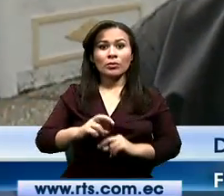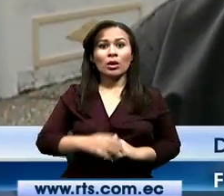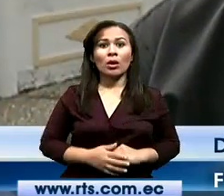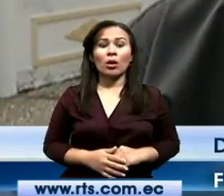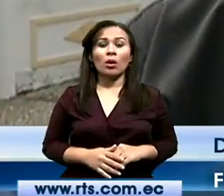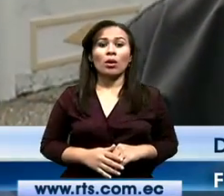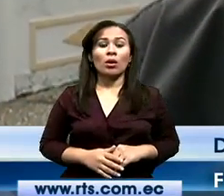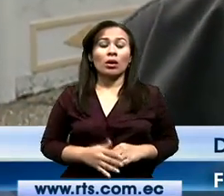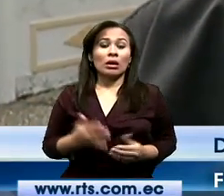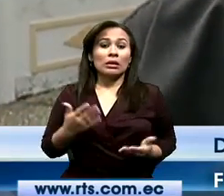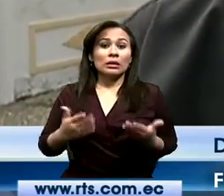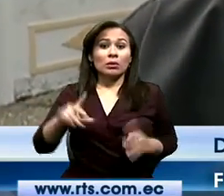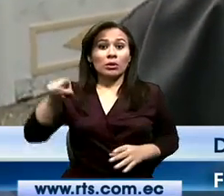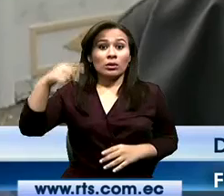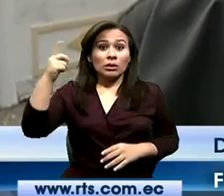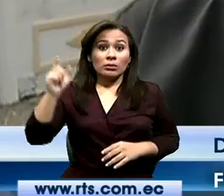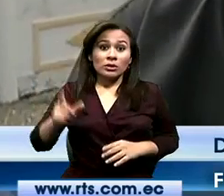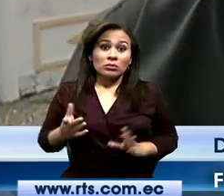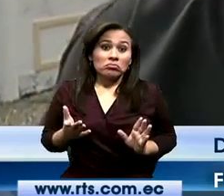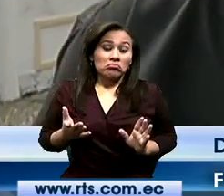cabos sueltos donde puedan